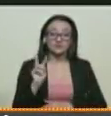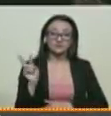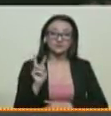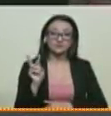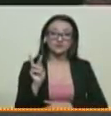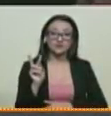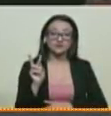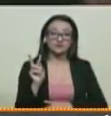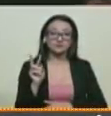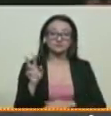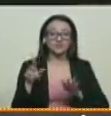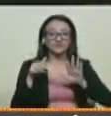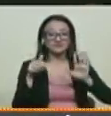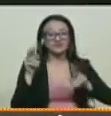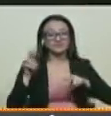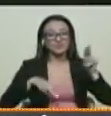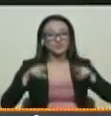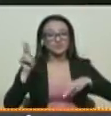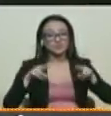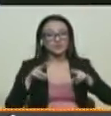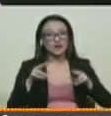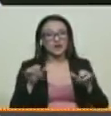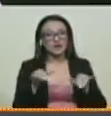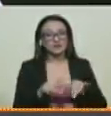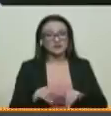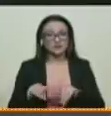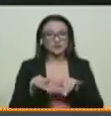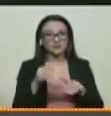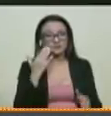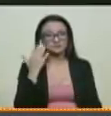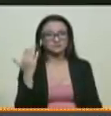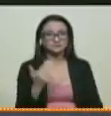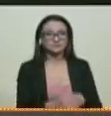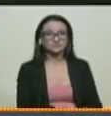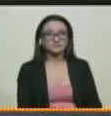la 16ª Bienal de Arquitectura de Venecia. Adelante, señor embajador.